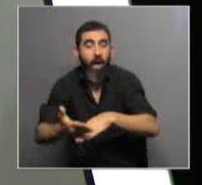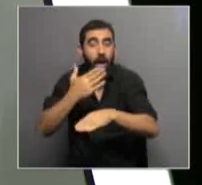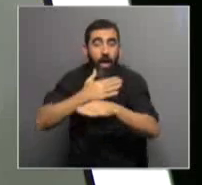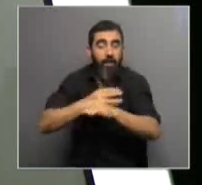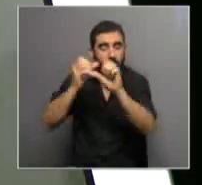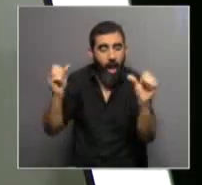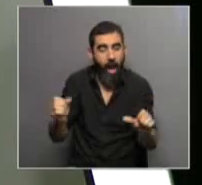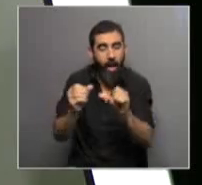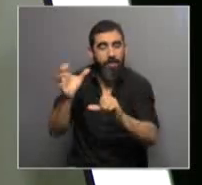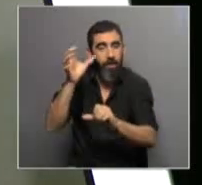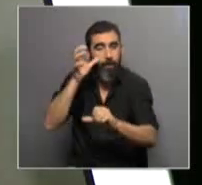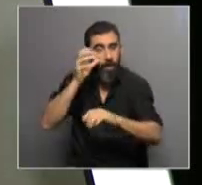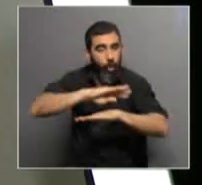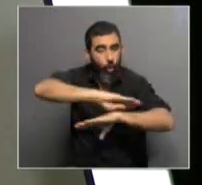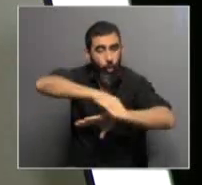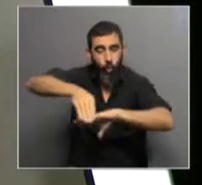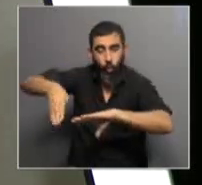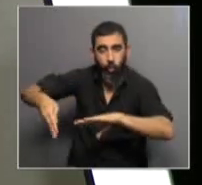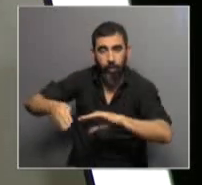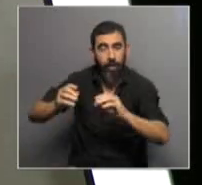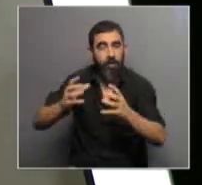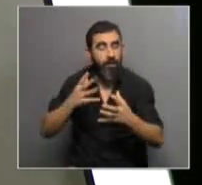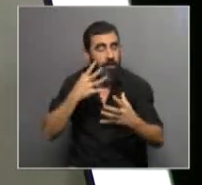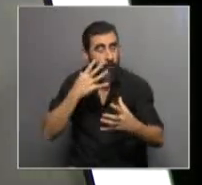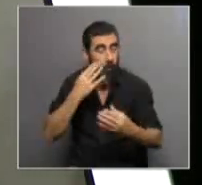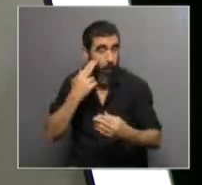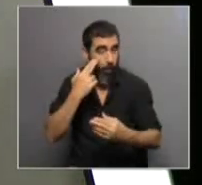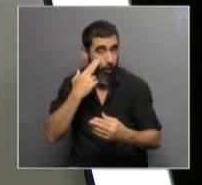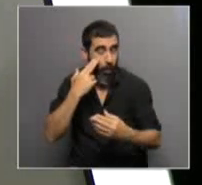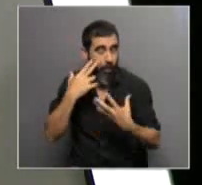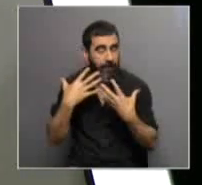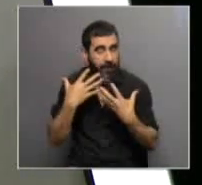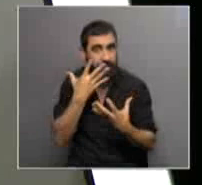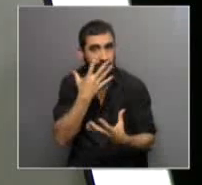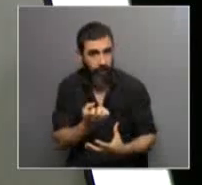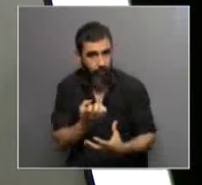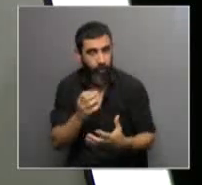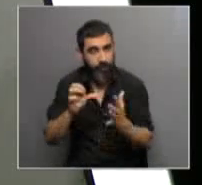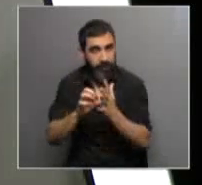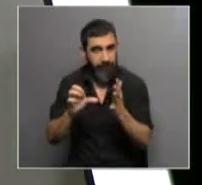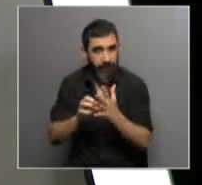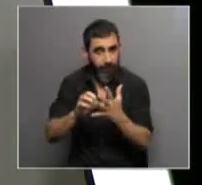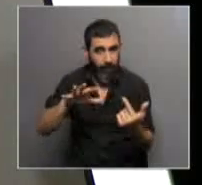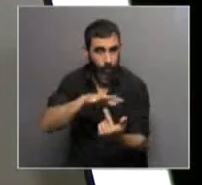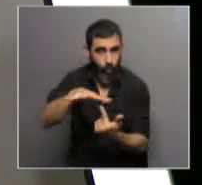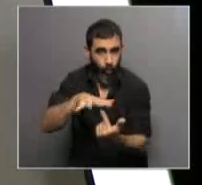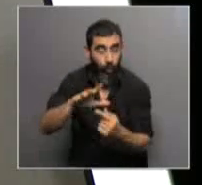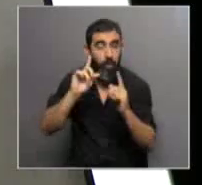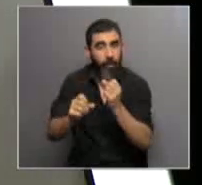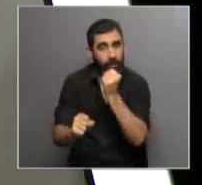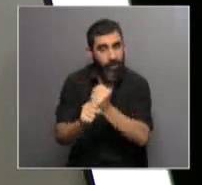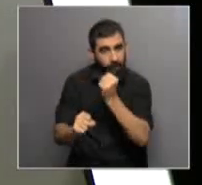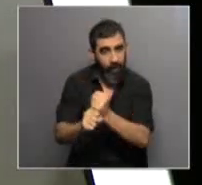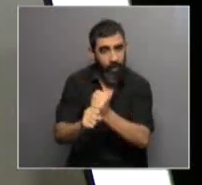riesgo nuestra faja costera afectando seriamente ecosistemas y también fuentes de trabajo muelles